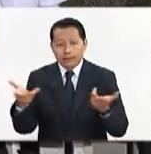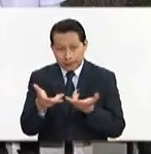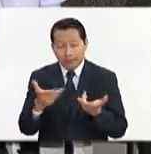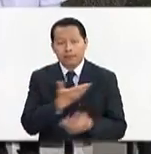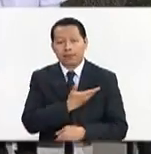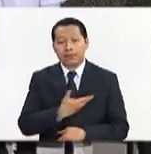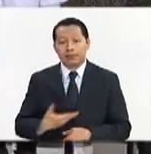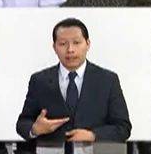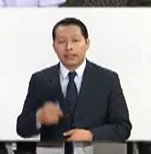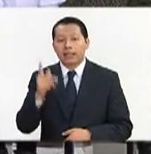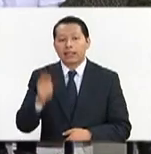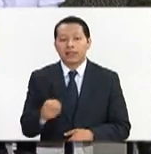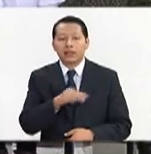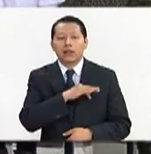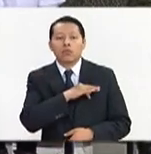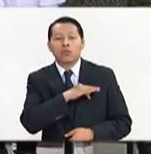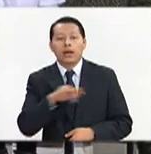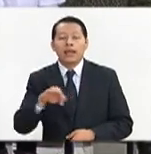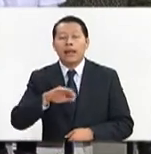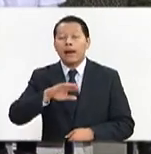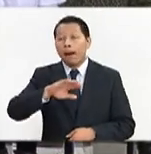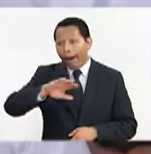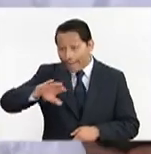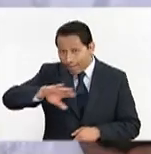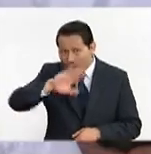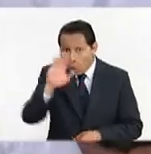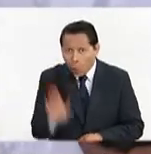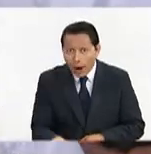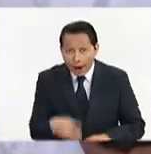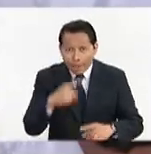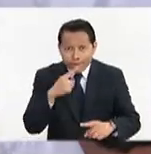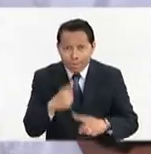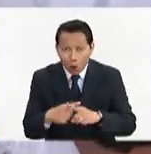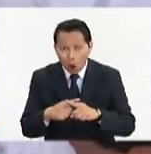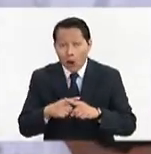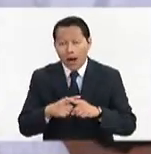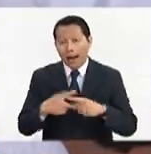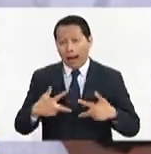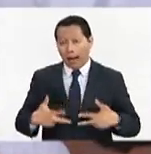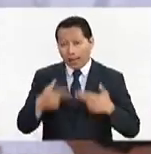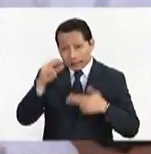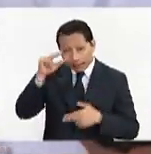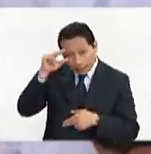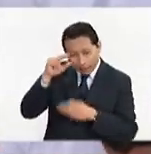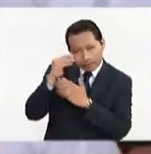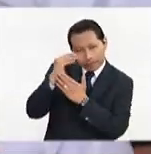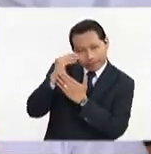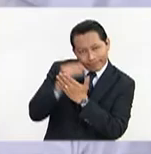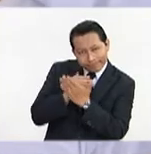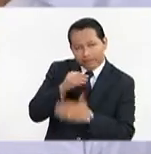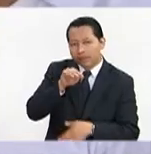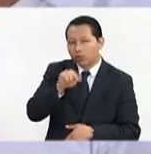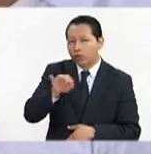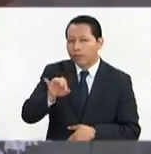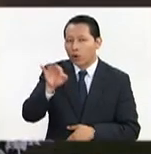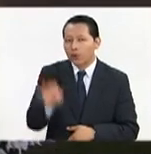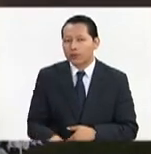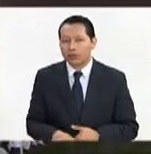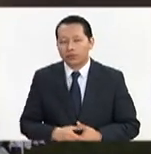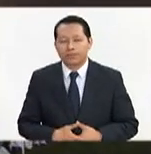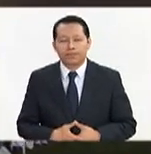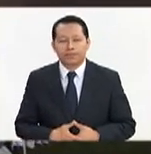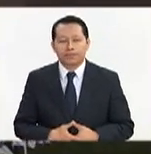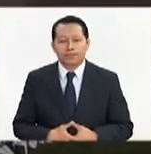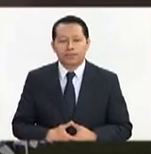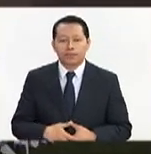hemos podido reducir la mortalidad por cáncer de mama en 19%.